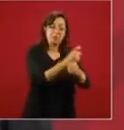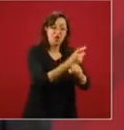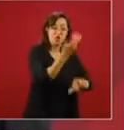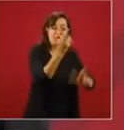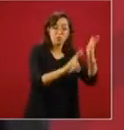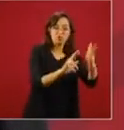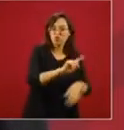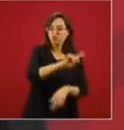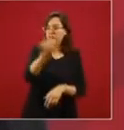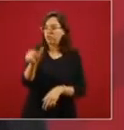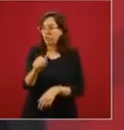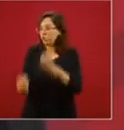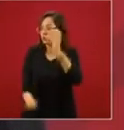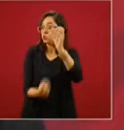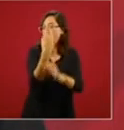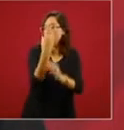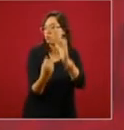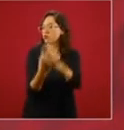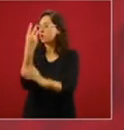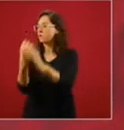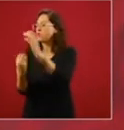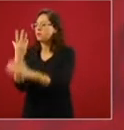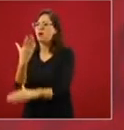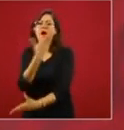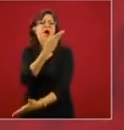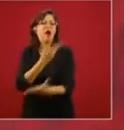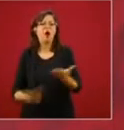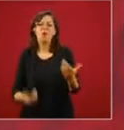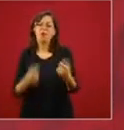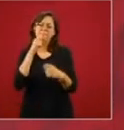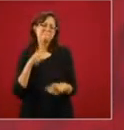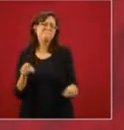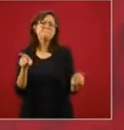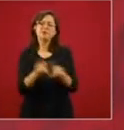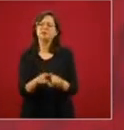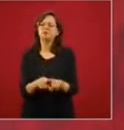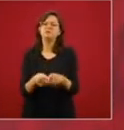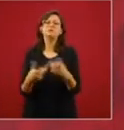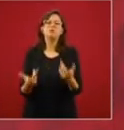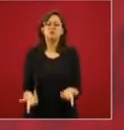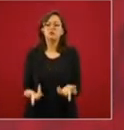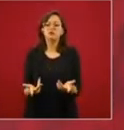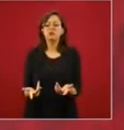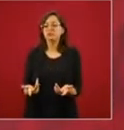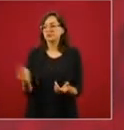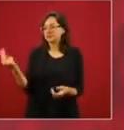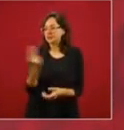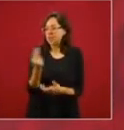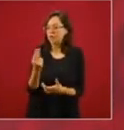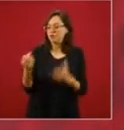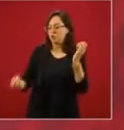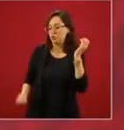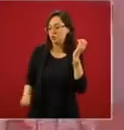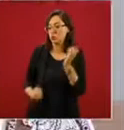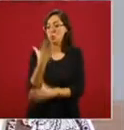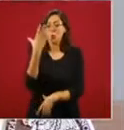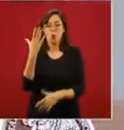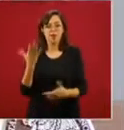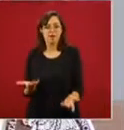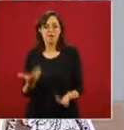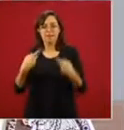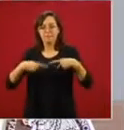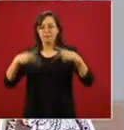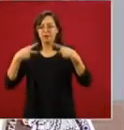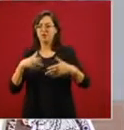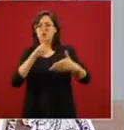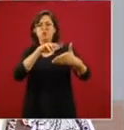Así se tiene que ir dando. O sea, necesitamos los Diego Rivera de ahora,